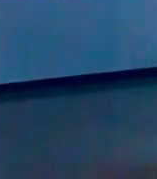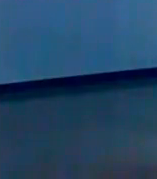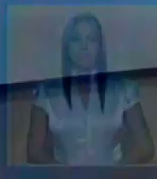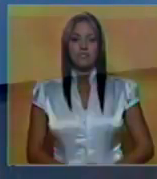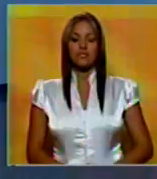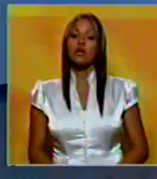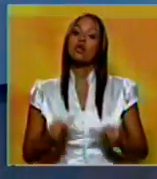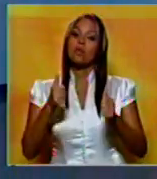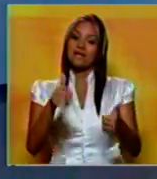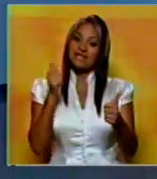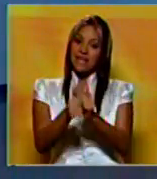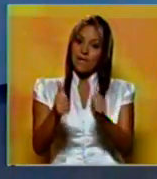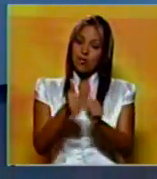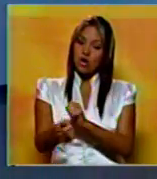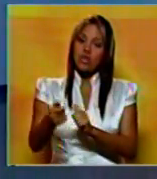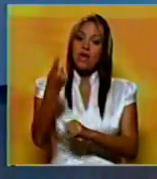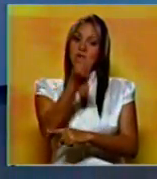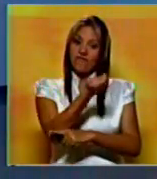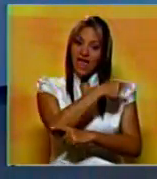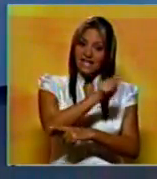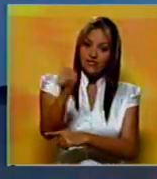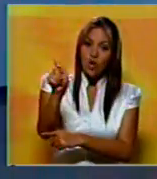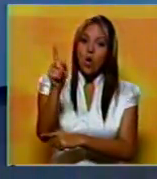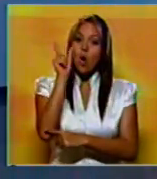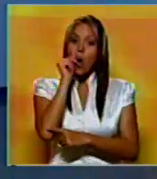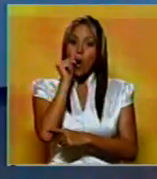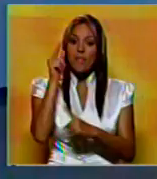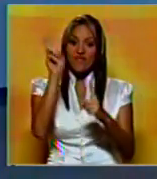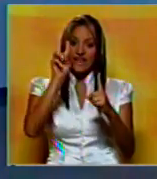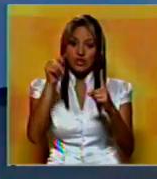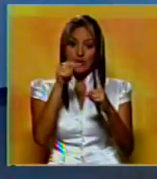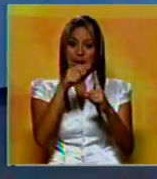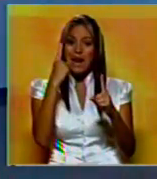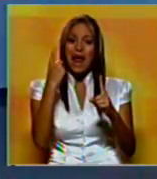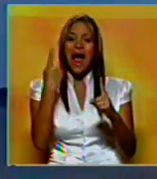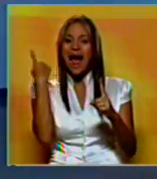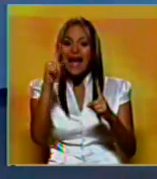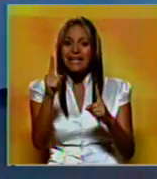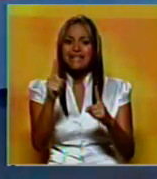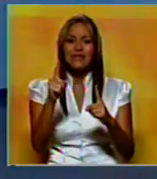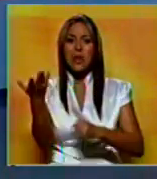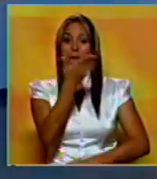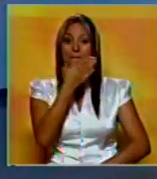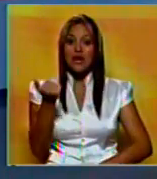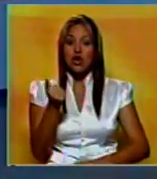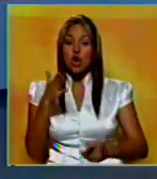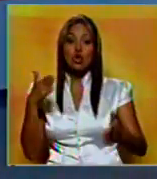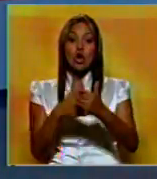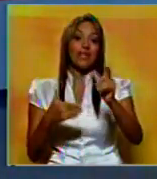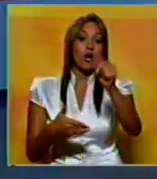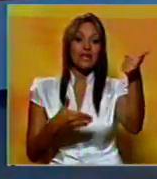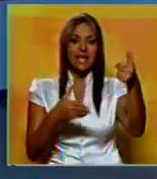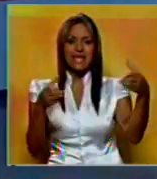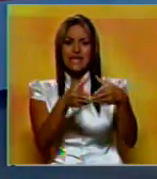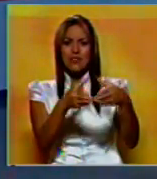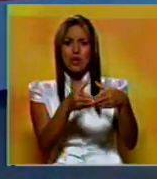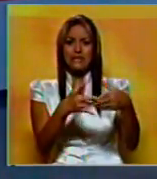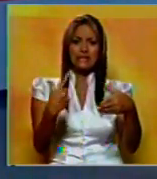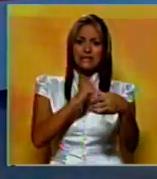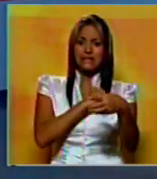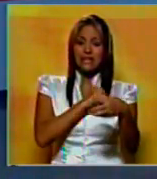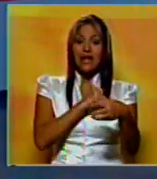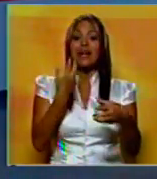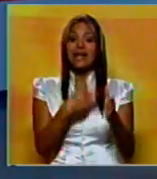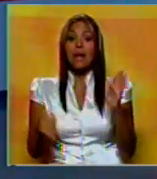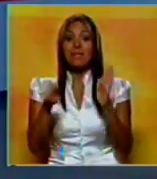Hola amigos, comenzamos los deportes con el béisbol de Grandes Ligas porque Miguel Cabrera se convirtió en la pesadilla de Mariano Rivera este fin de semana. Ayer el criollo repitió la